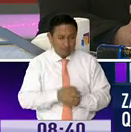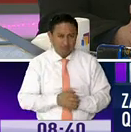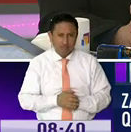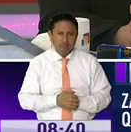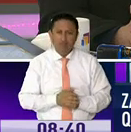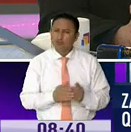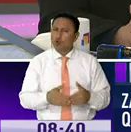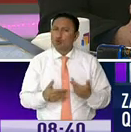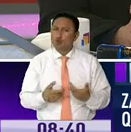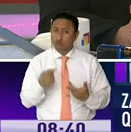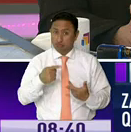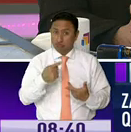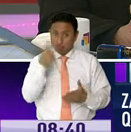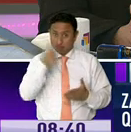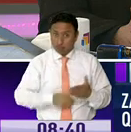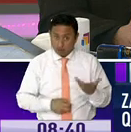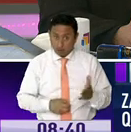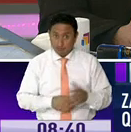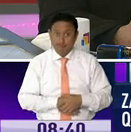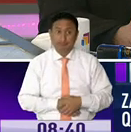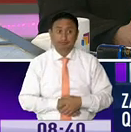haciendo? ¿Están ya llegando a las multas?